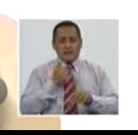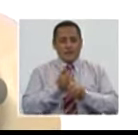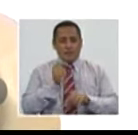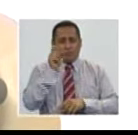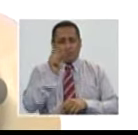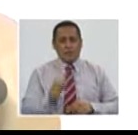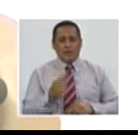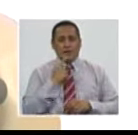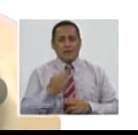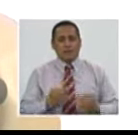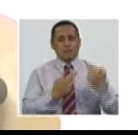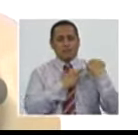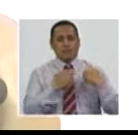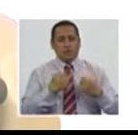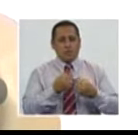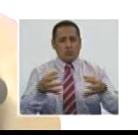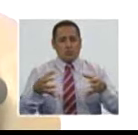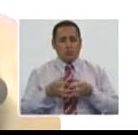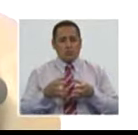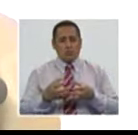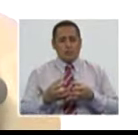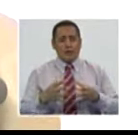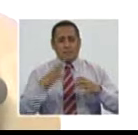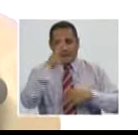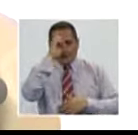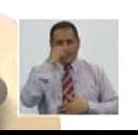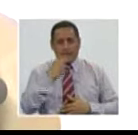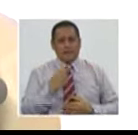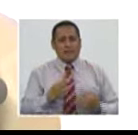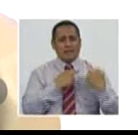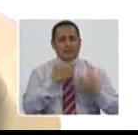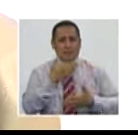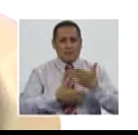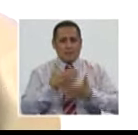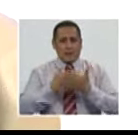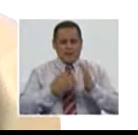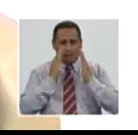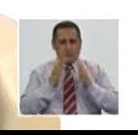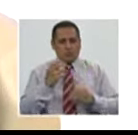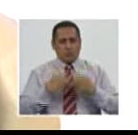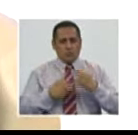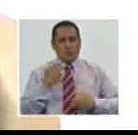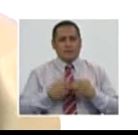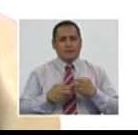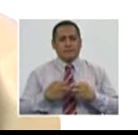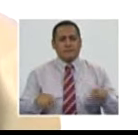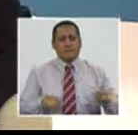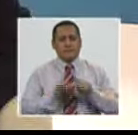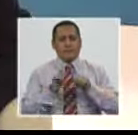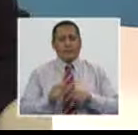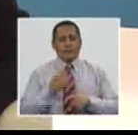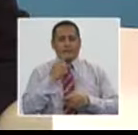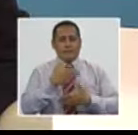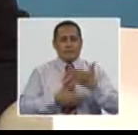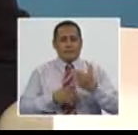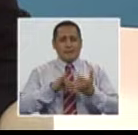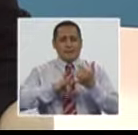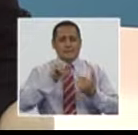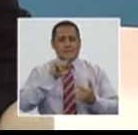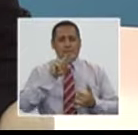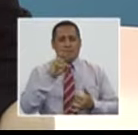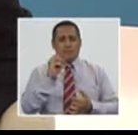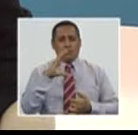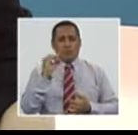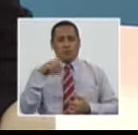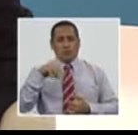cónsul el que se encargará o los funcionarios del Consulado que se encargarán de hacer los trámites de atenderte esos problemas de acuerdo Entonces el salvoconducto